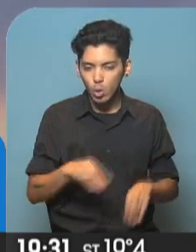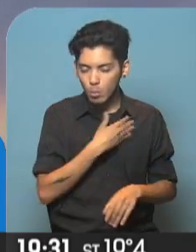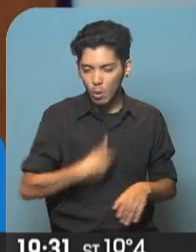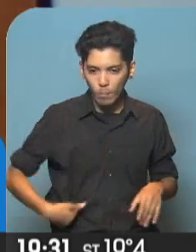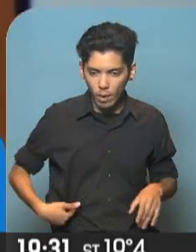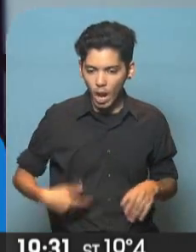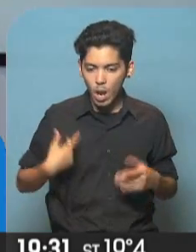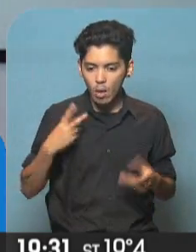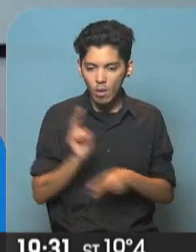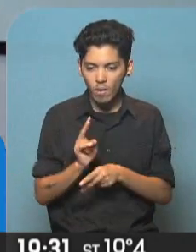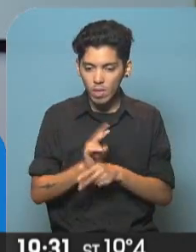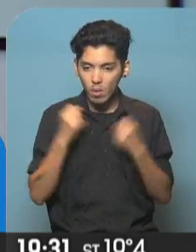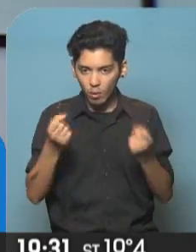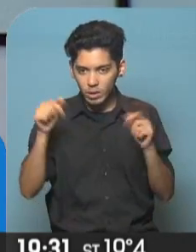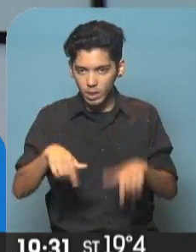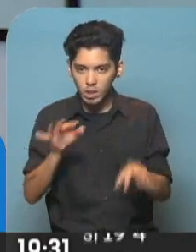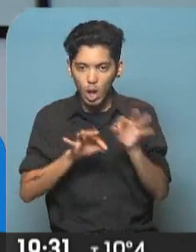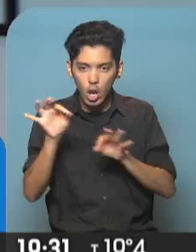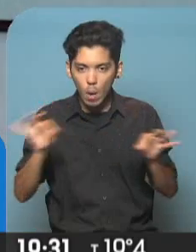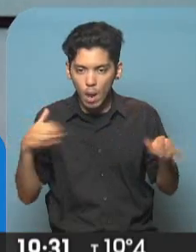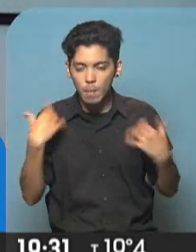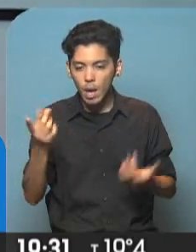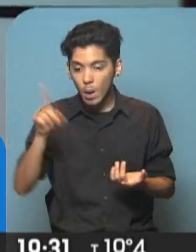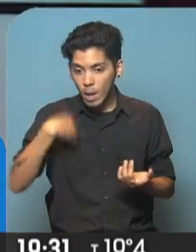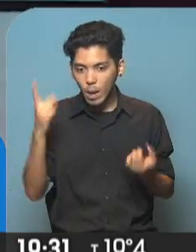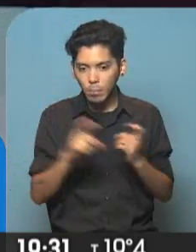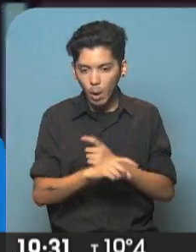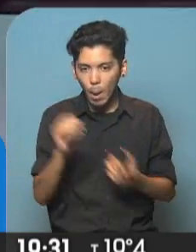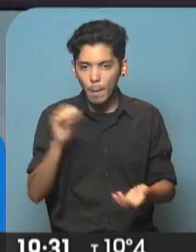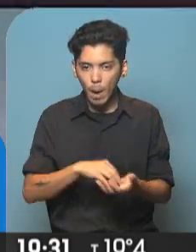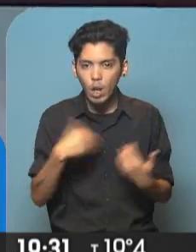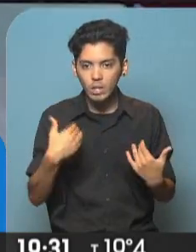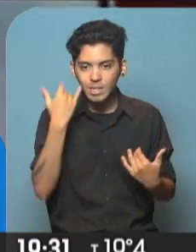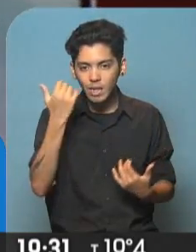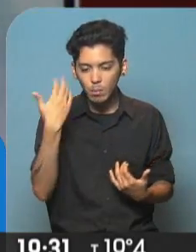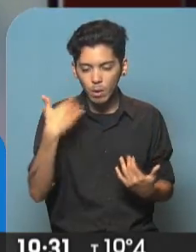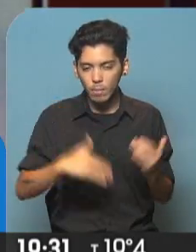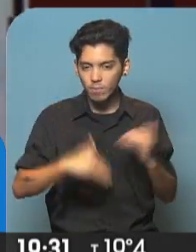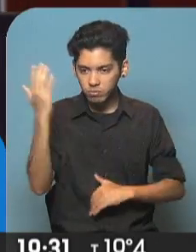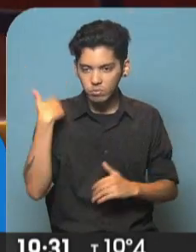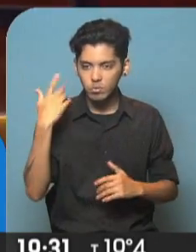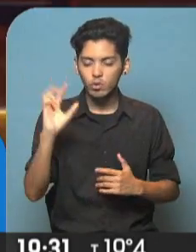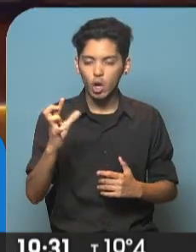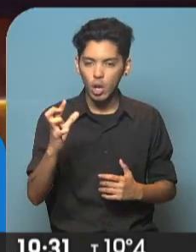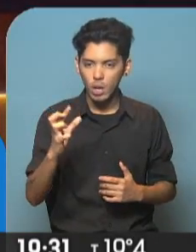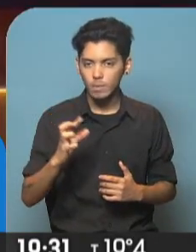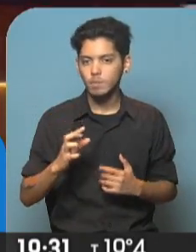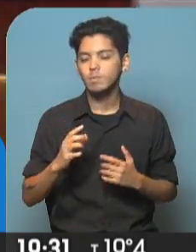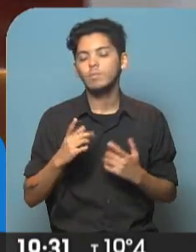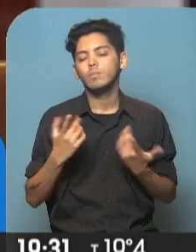fuertemente estos niveles para que no generen más problemas que puede generar una fuerte suba tipo canal y en estos niveles